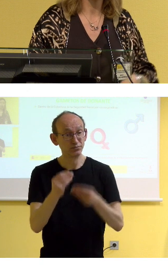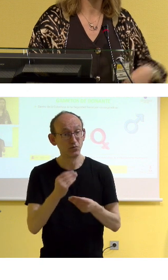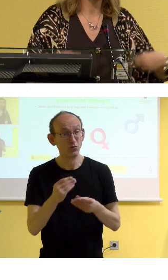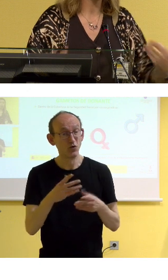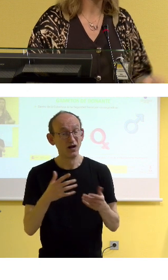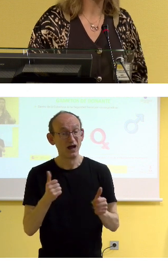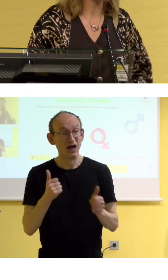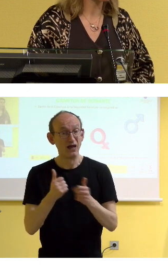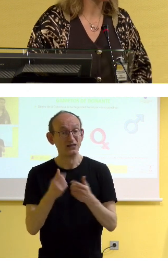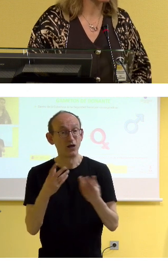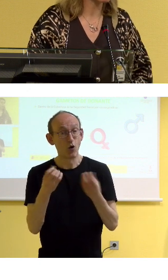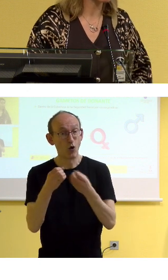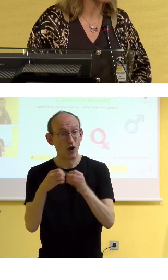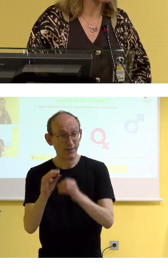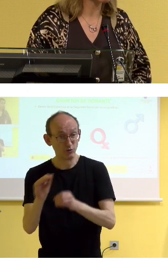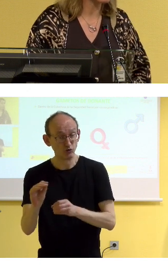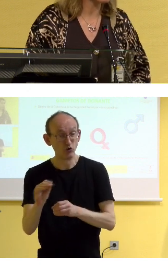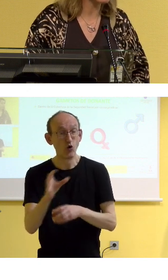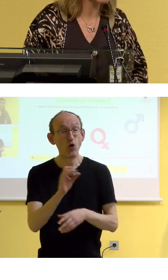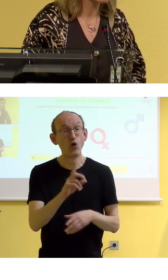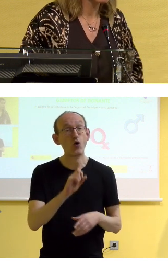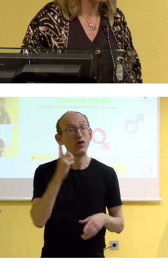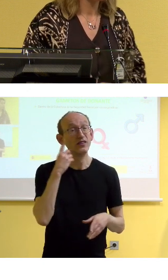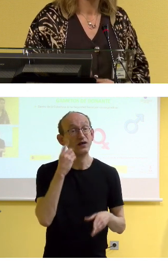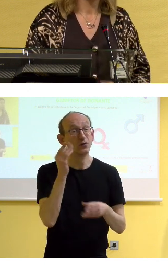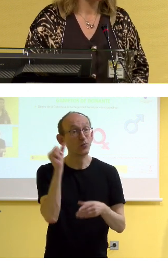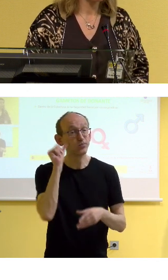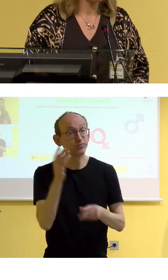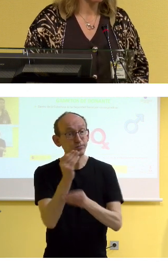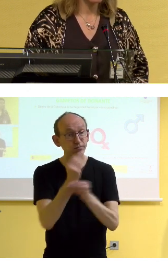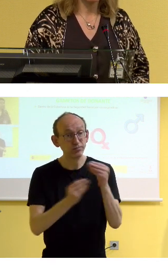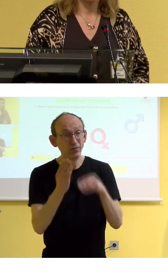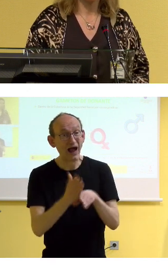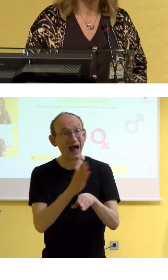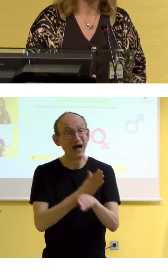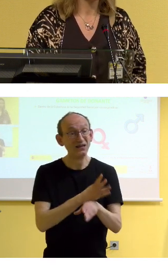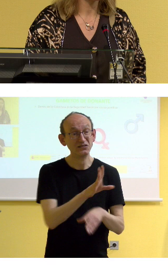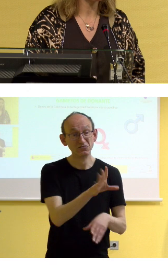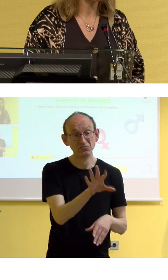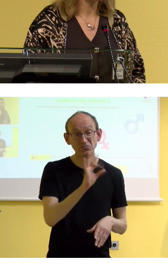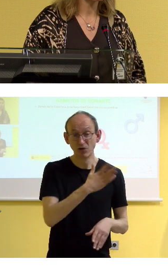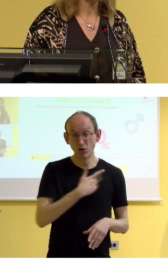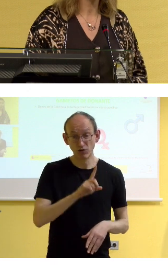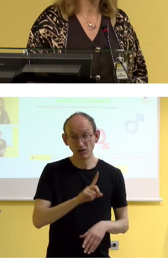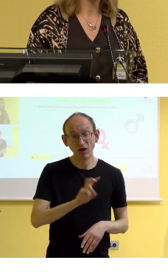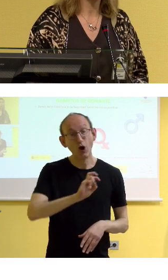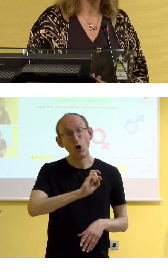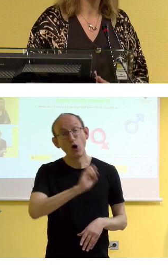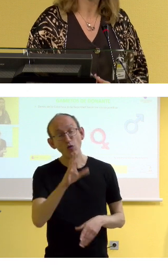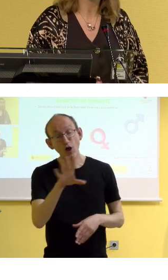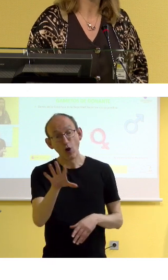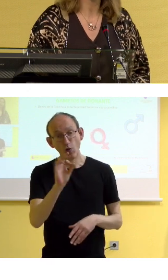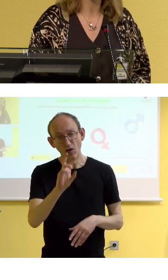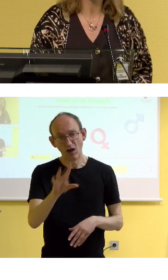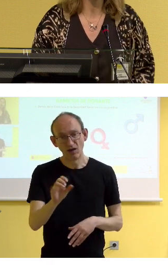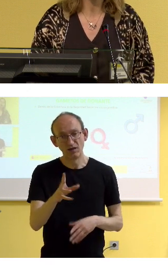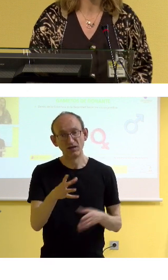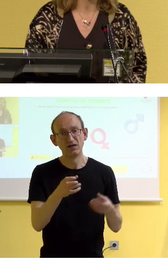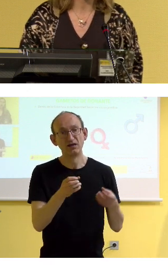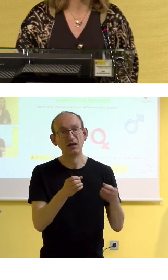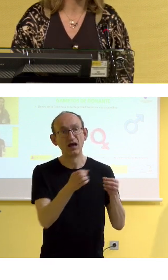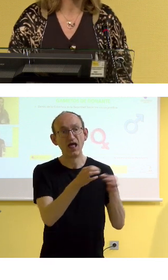o no quiera optar por este diagnóstico prenatal, tenéis que conocer que existe la opción de utilizar unos gametos